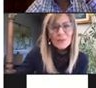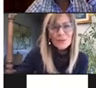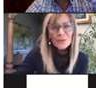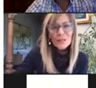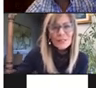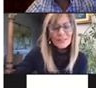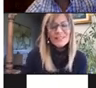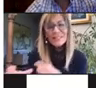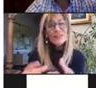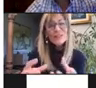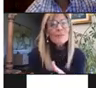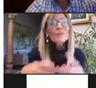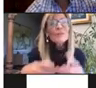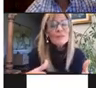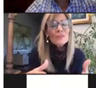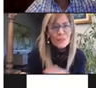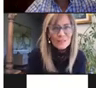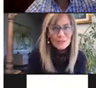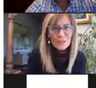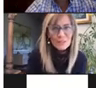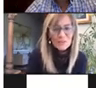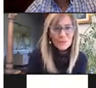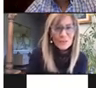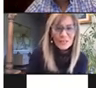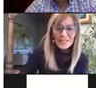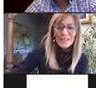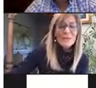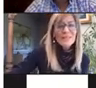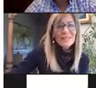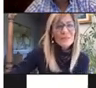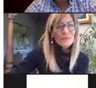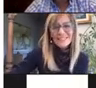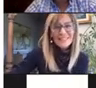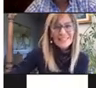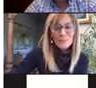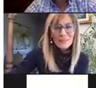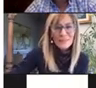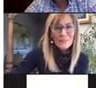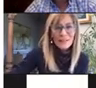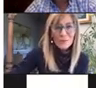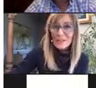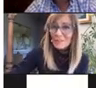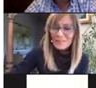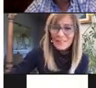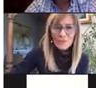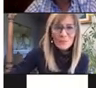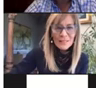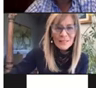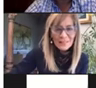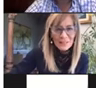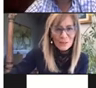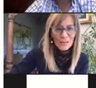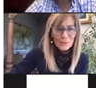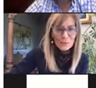Este nuevo sitio de entretenimiento dentro de lo que es Universal Studios, que también es una excelente experiencia para gozarlo, tanto en familia, para